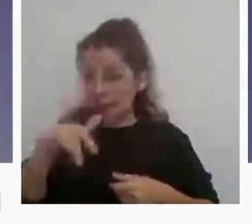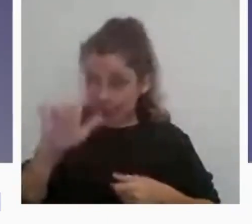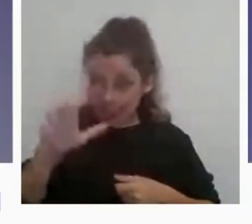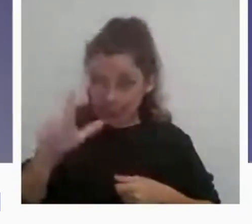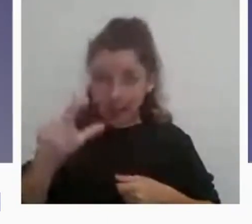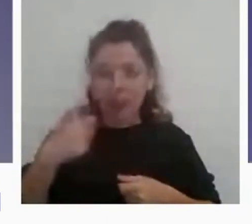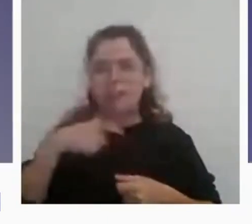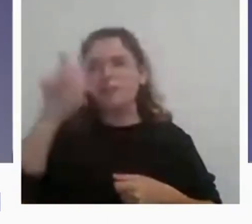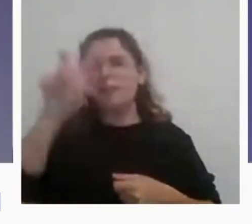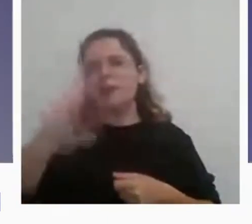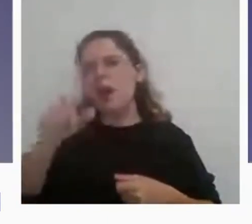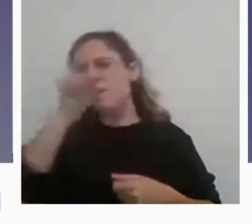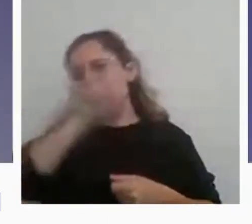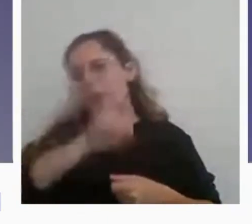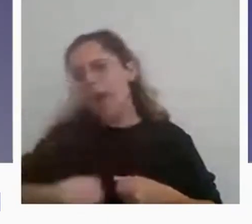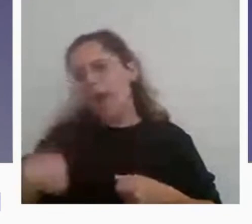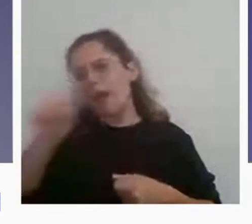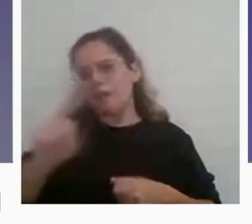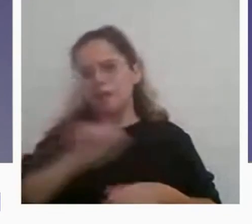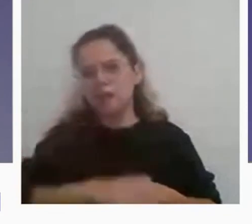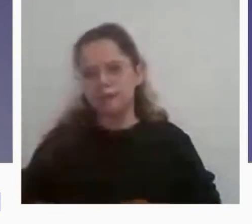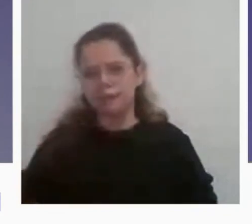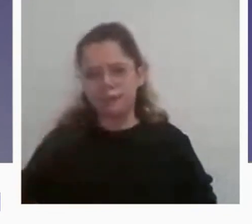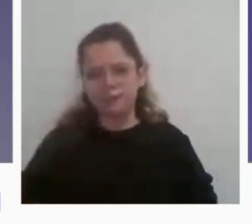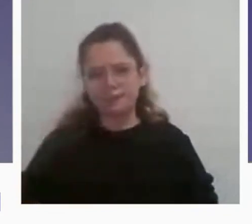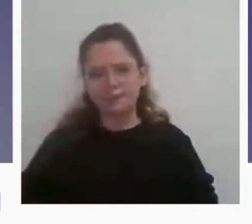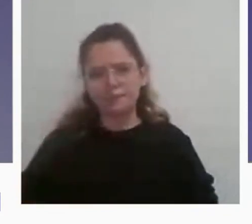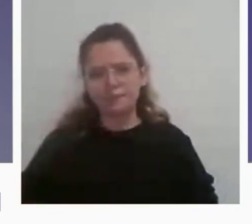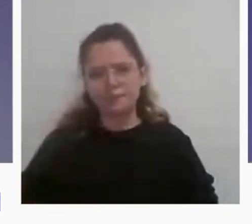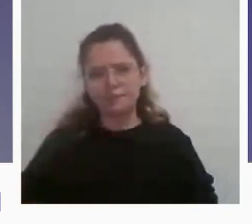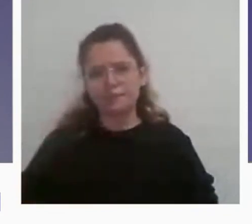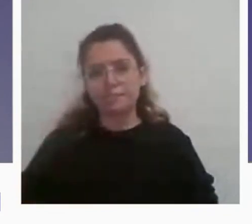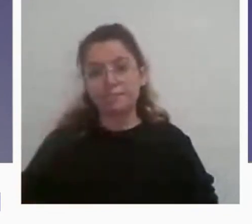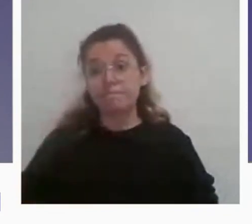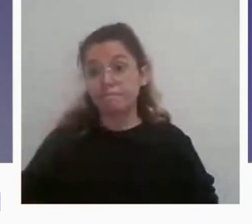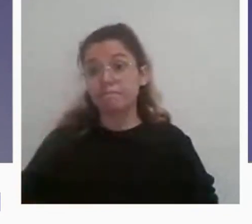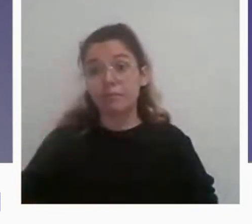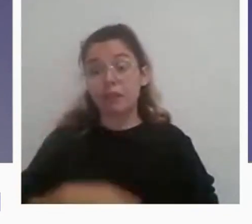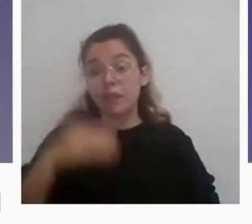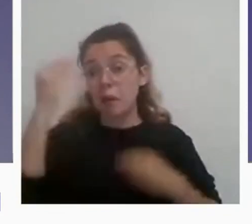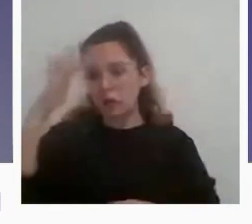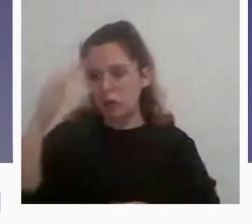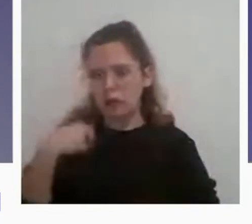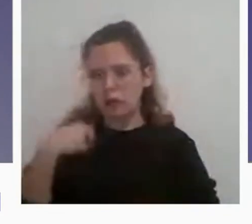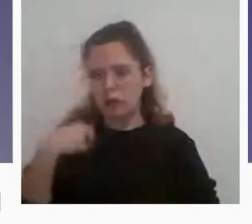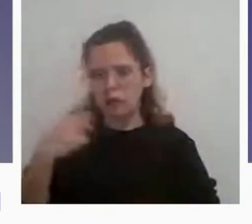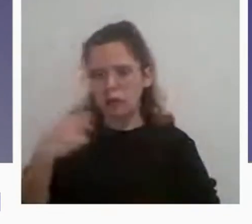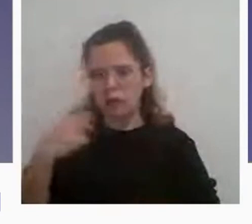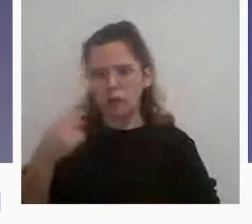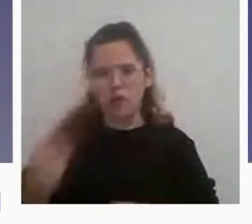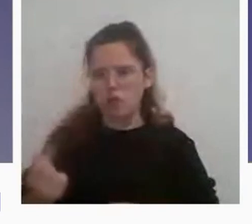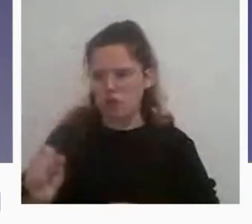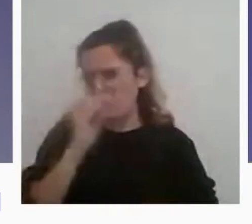maravillosísima persona, bueno, pues es uno de los grandes pensadores de nuestro tiempo, y lo más impactante de Daniel es la manera